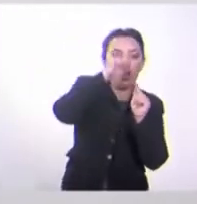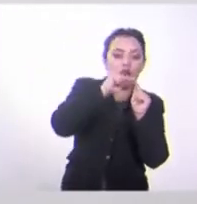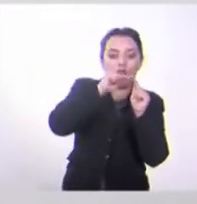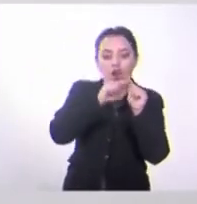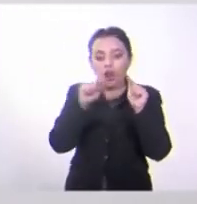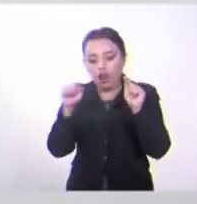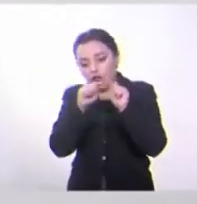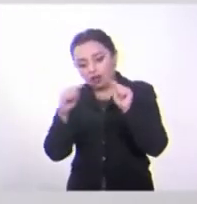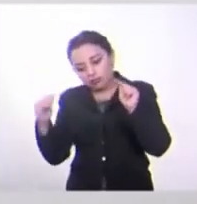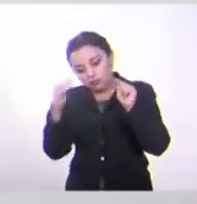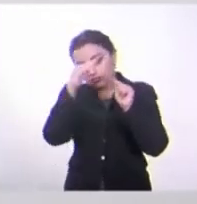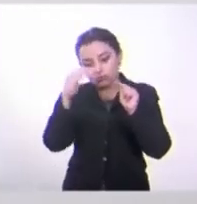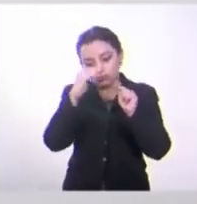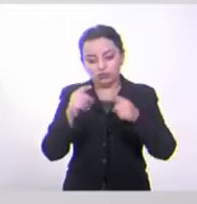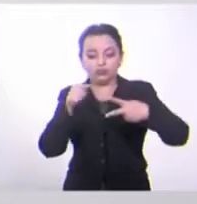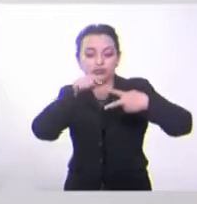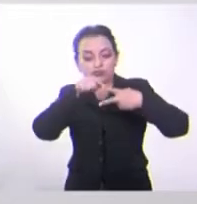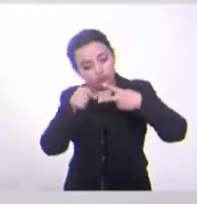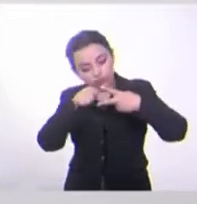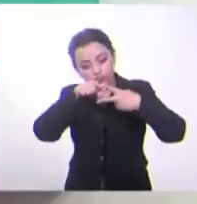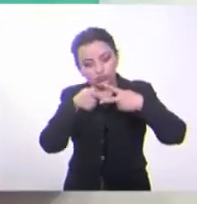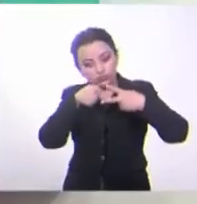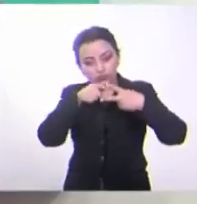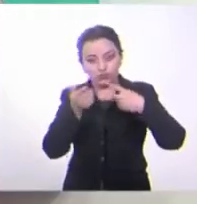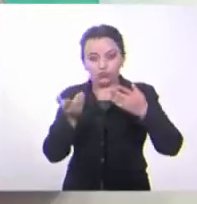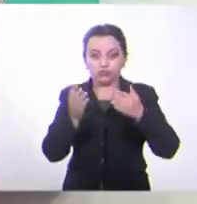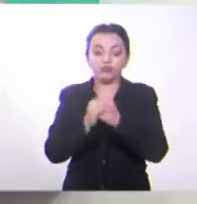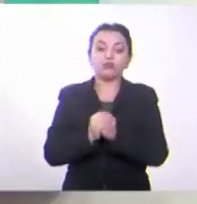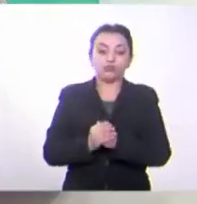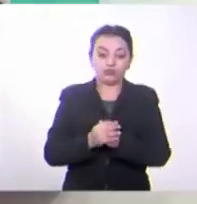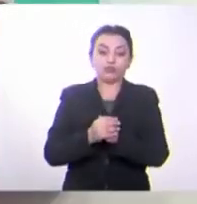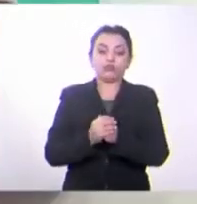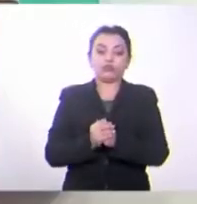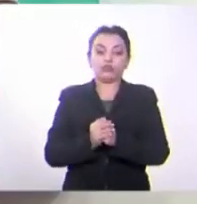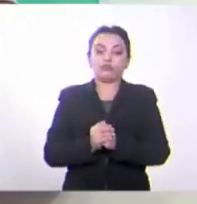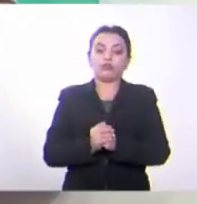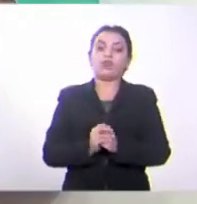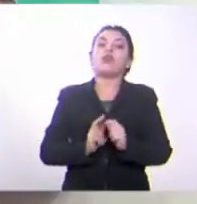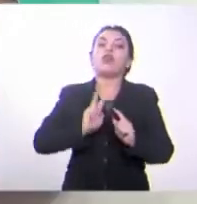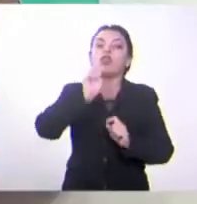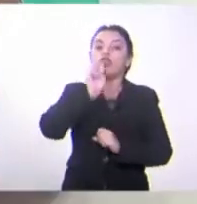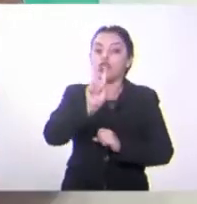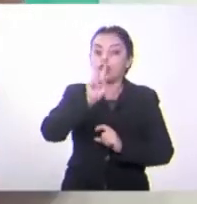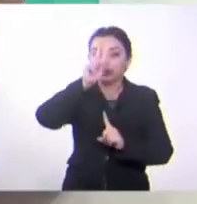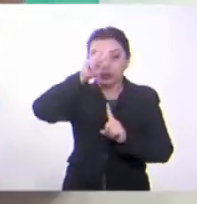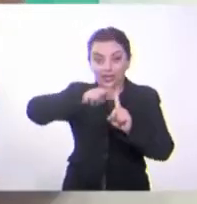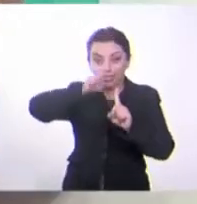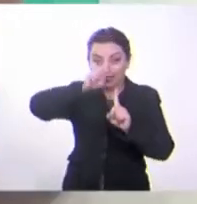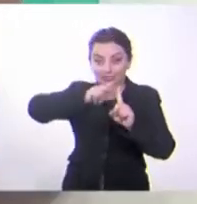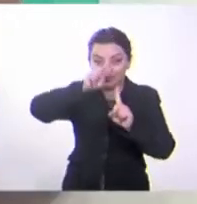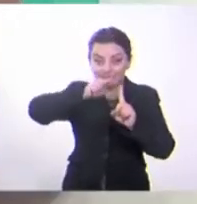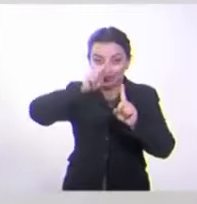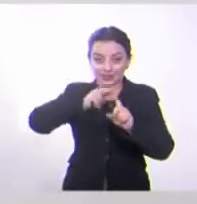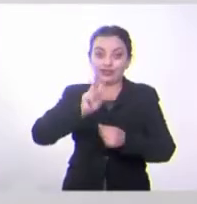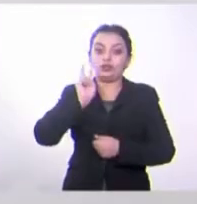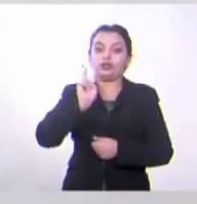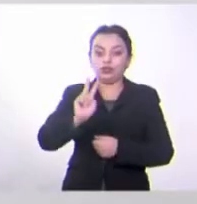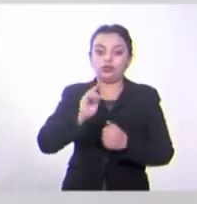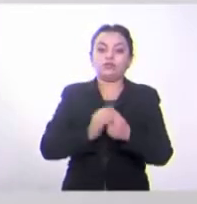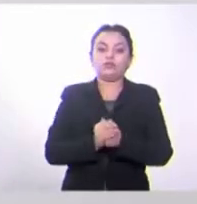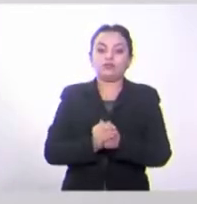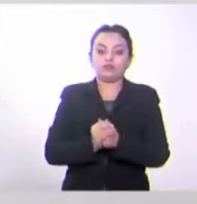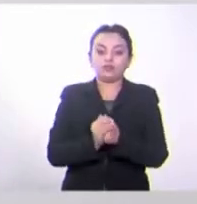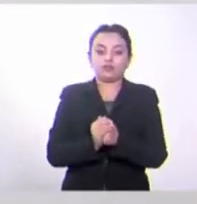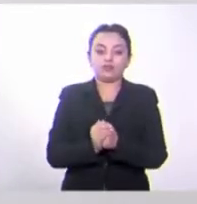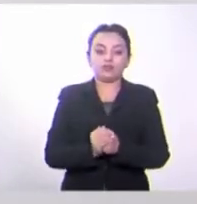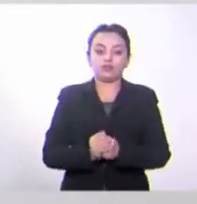pregunta es si son semejantes. Es decir, que debe de cumplir con las dos características que dijimos antes. Teniendo en cuenta eso, pasemos